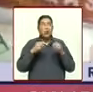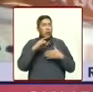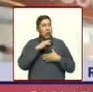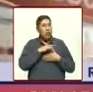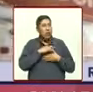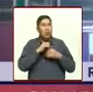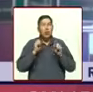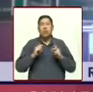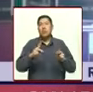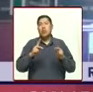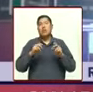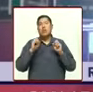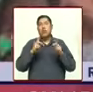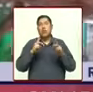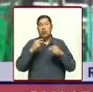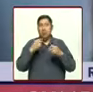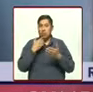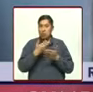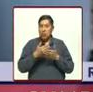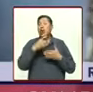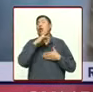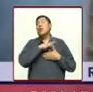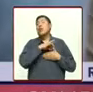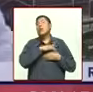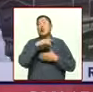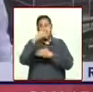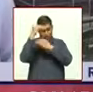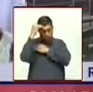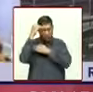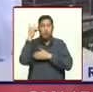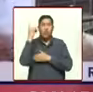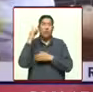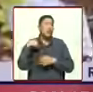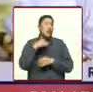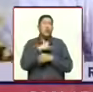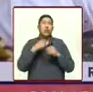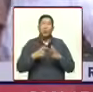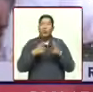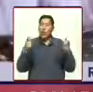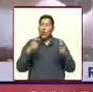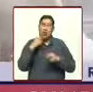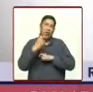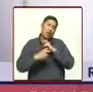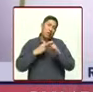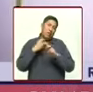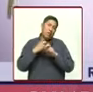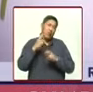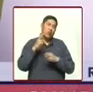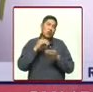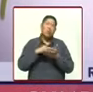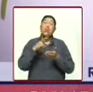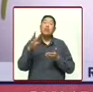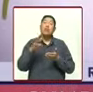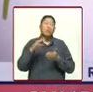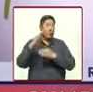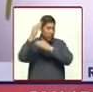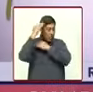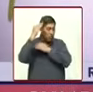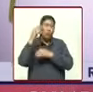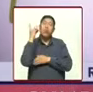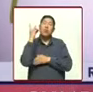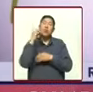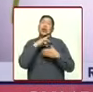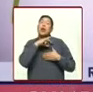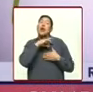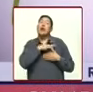las oportunidades y sean oportunidades para bien en beneficio de Santa Cruz y Bolivia. Iniciamos esta gran aventura que es la Expo Cruz 2024. Invitamos a todos Santa Cruz y Bolivia a